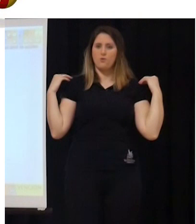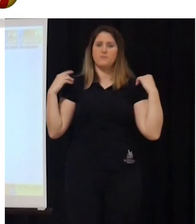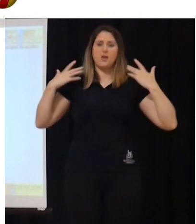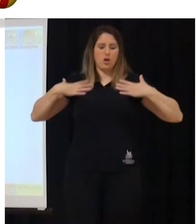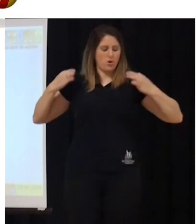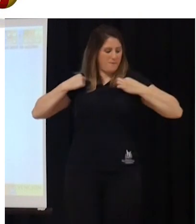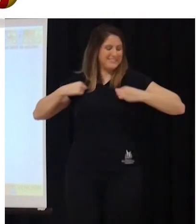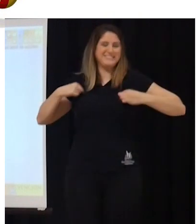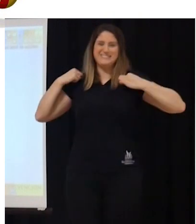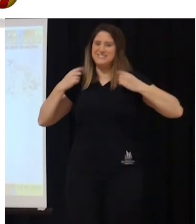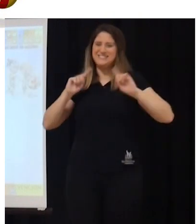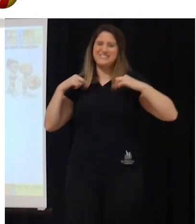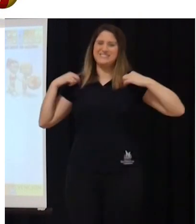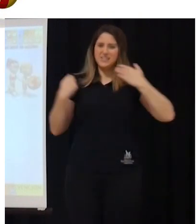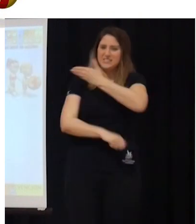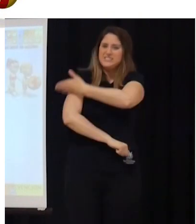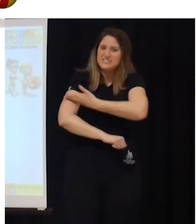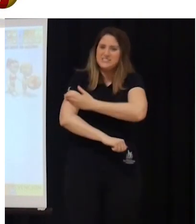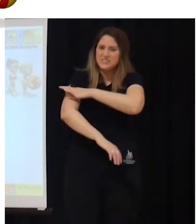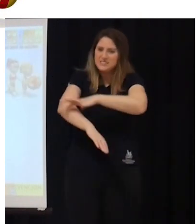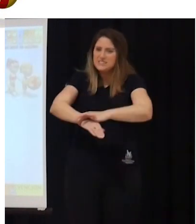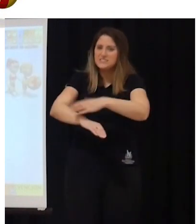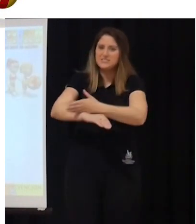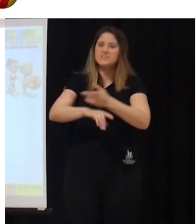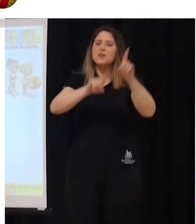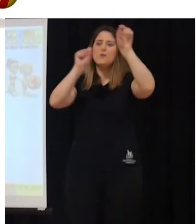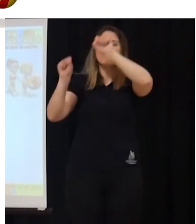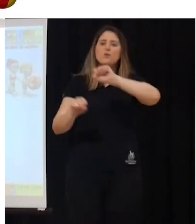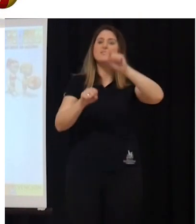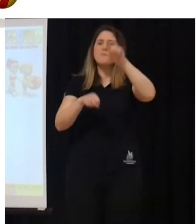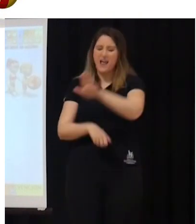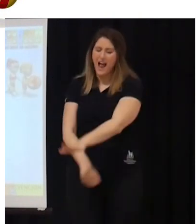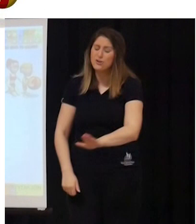Vestidos, camisas. Y sobre todo,